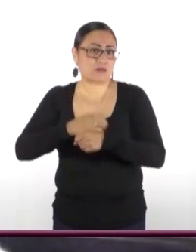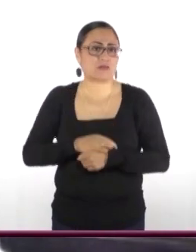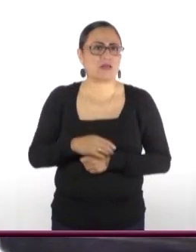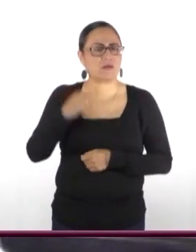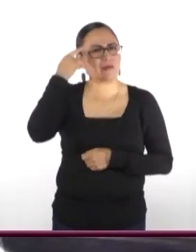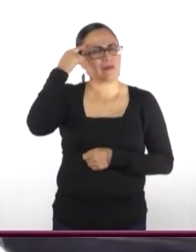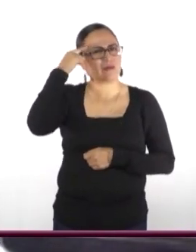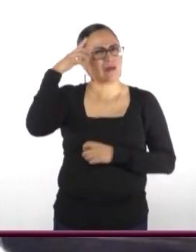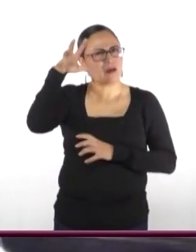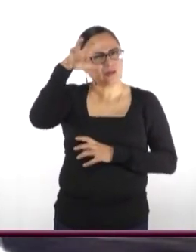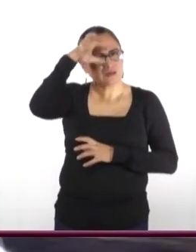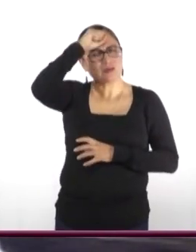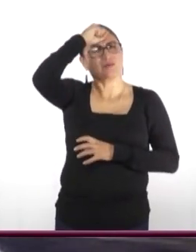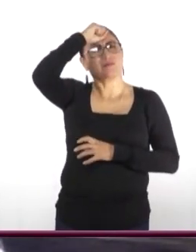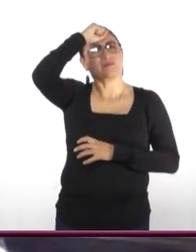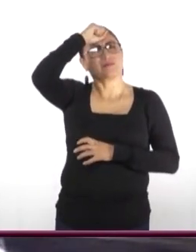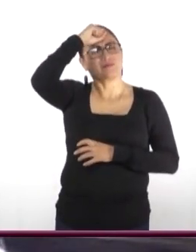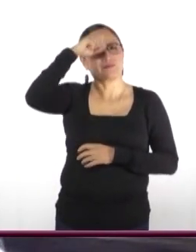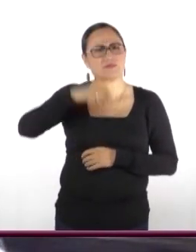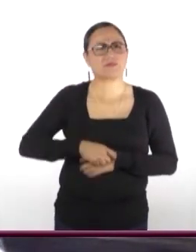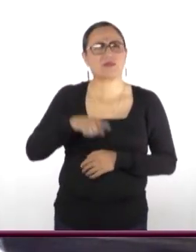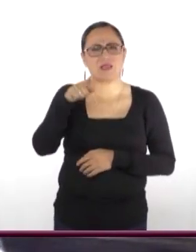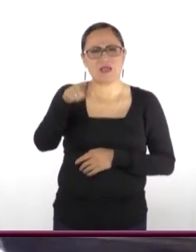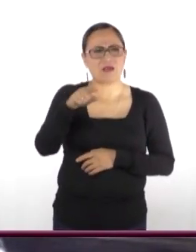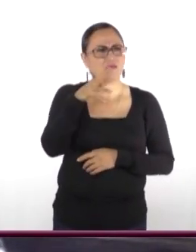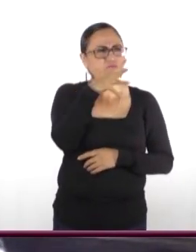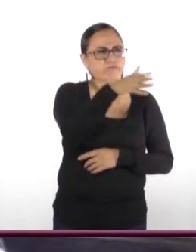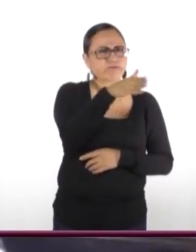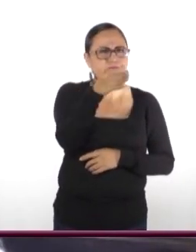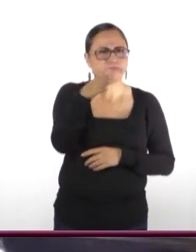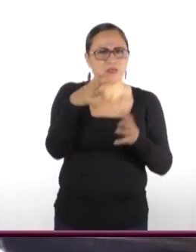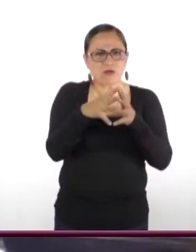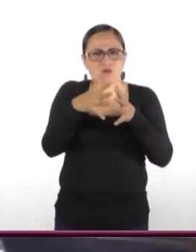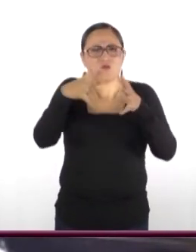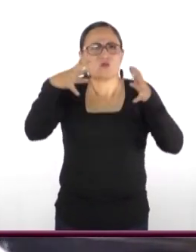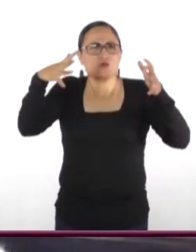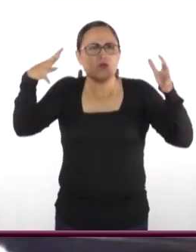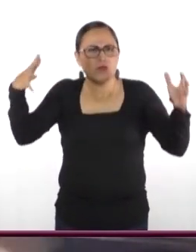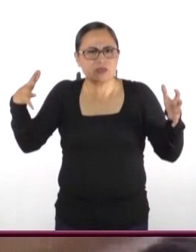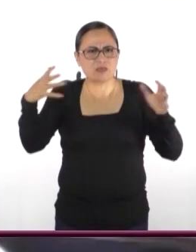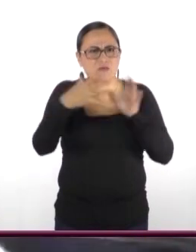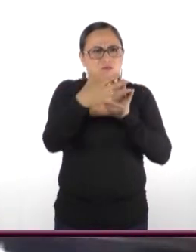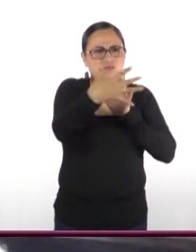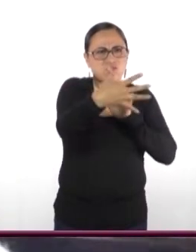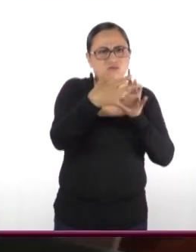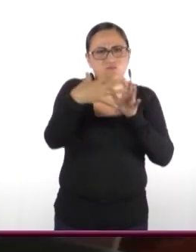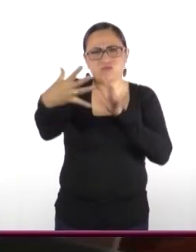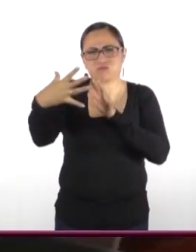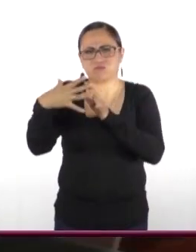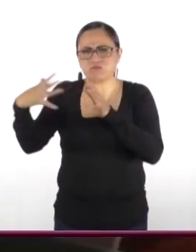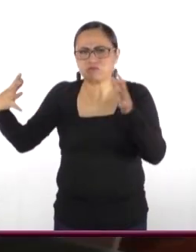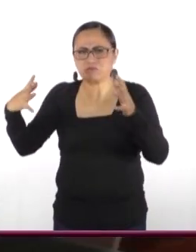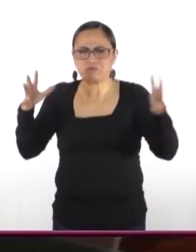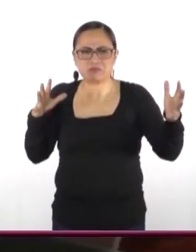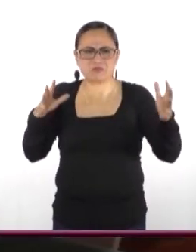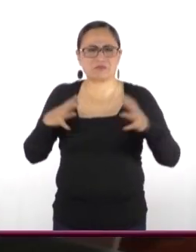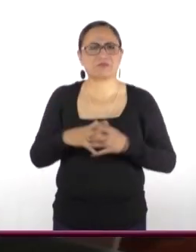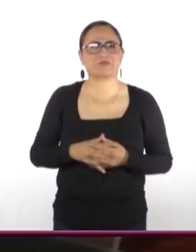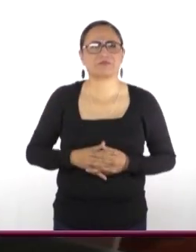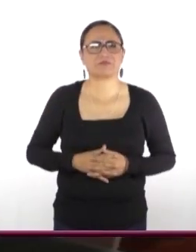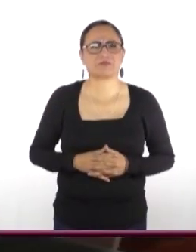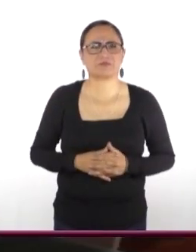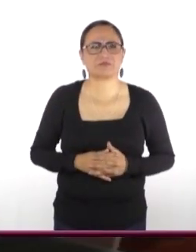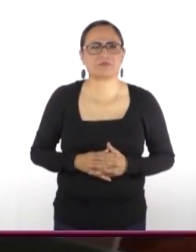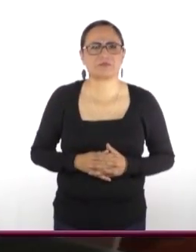que es el tiempo. Sí. Una vez que abstraes el hecho de que las dimensiones pueden crecer y que se permiten tantas como tú quieras,